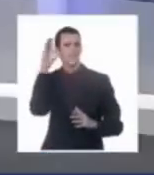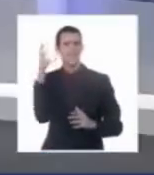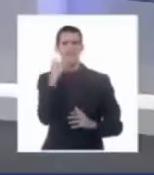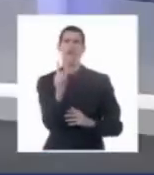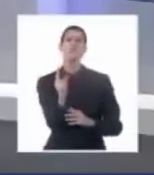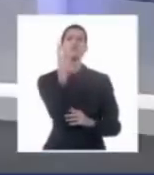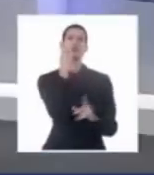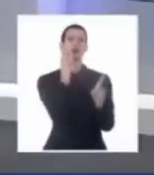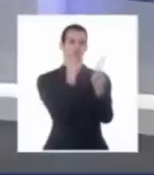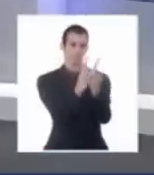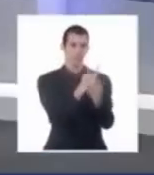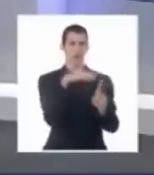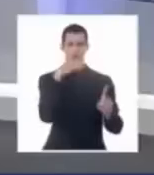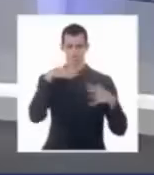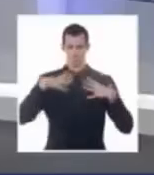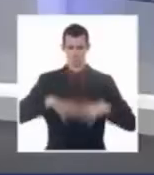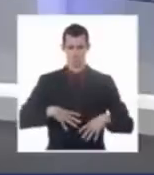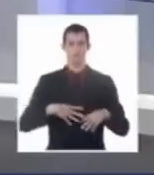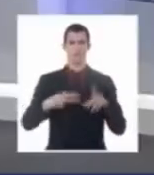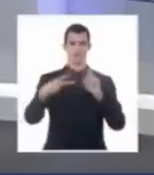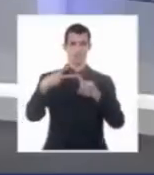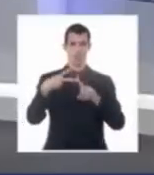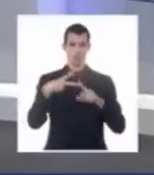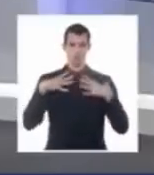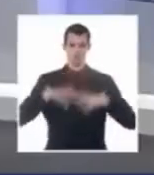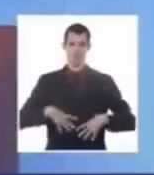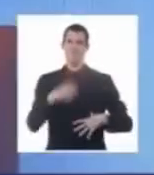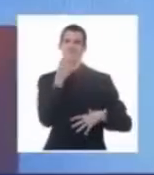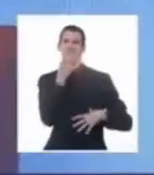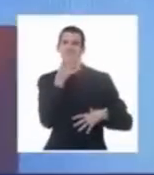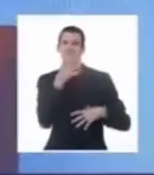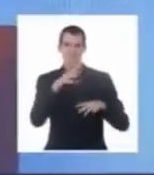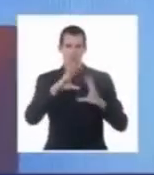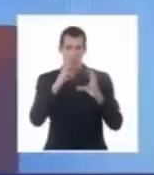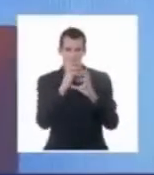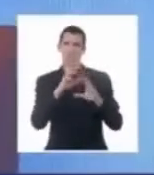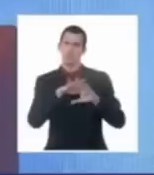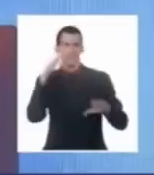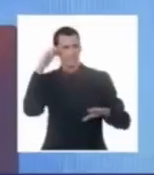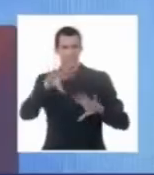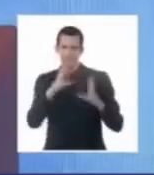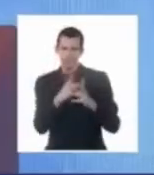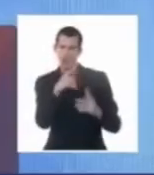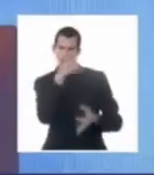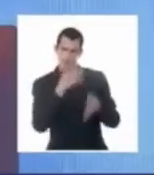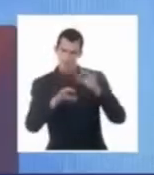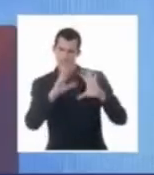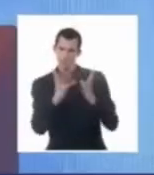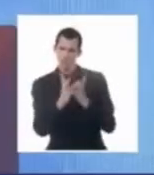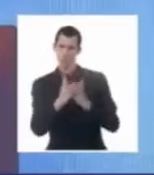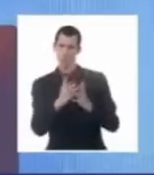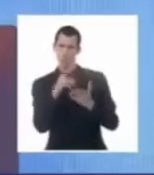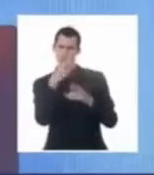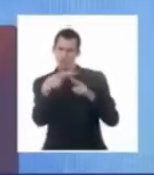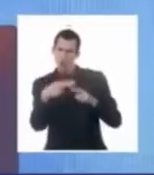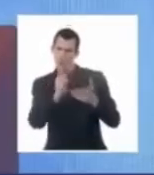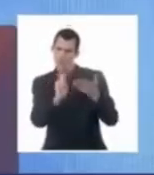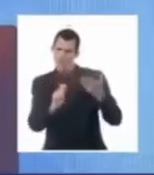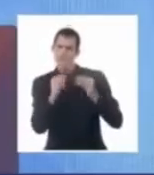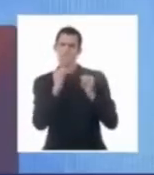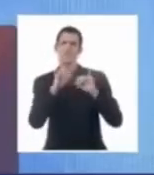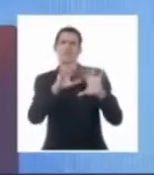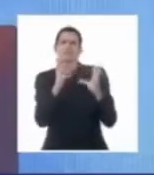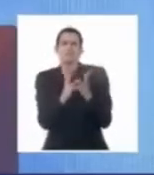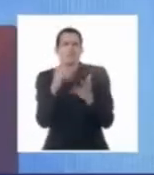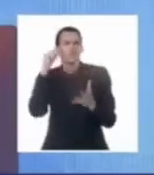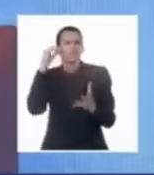se ve el dpi está haciendo trabajo esencialmente secreto Generalmente Esa es la esencia es desde Buscar la información nutrirse la información a través de todos sus medios métodos